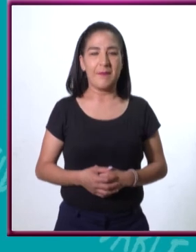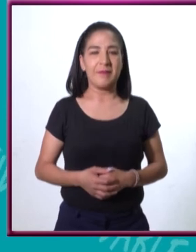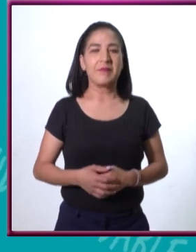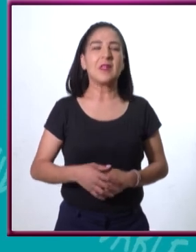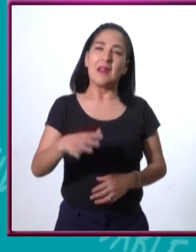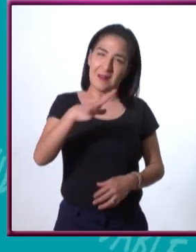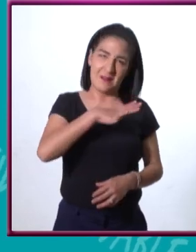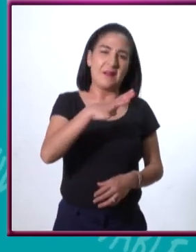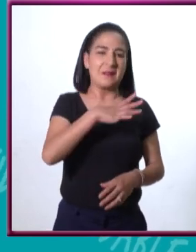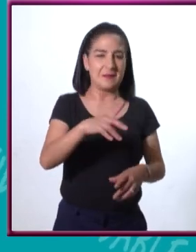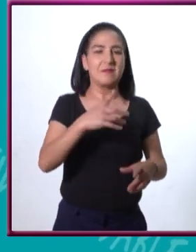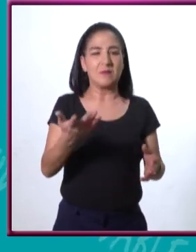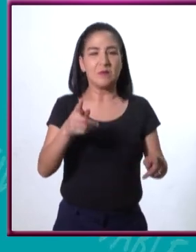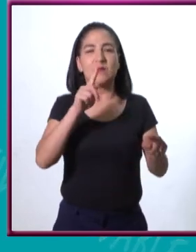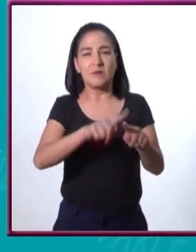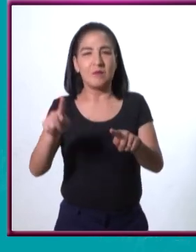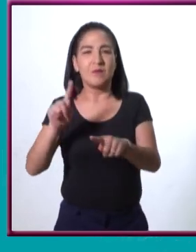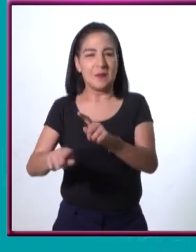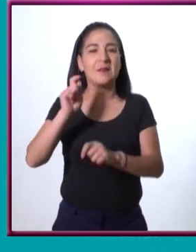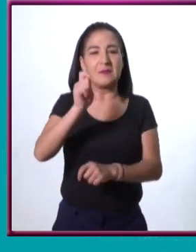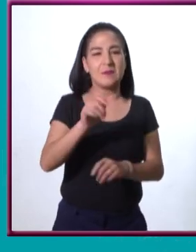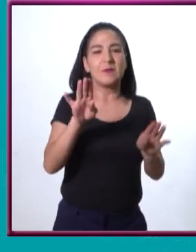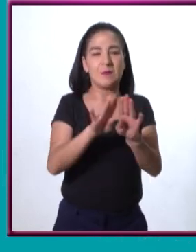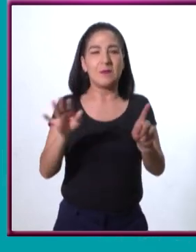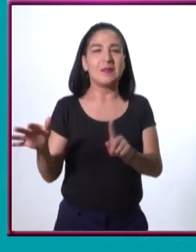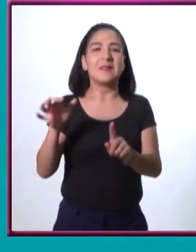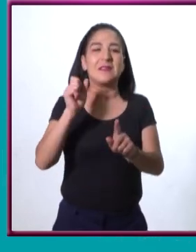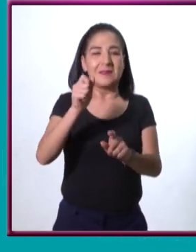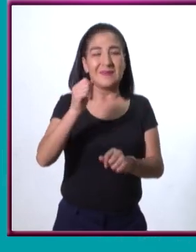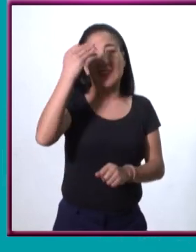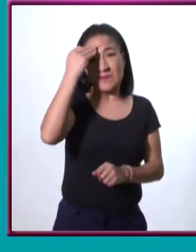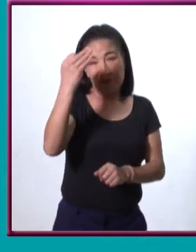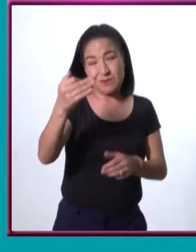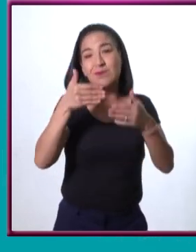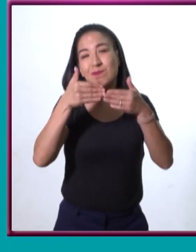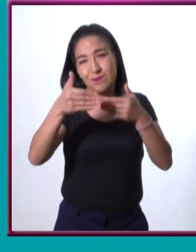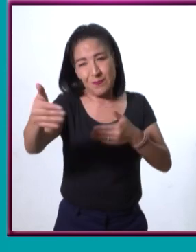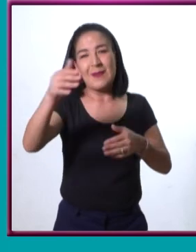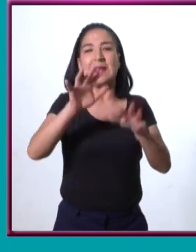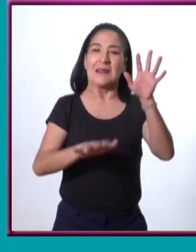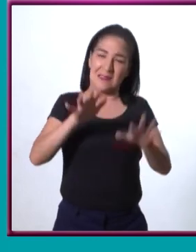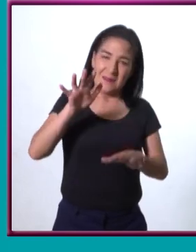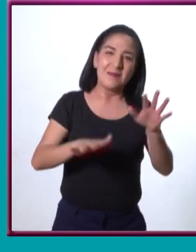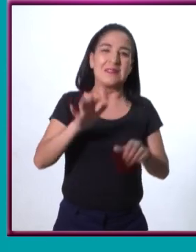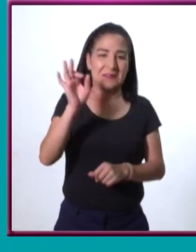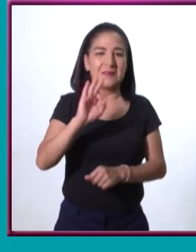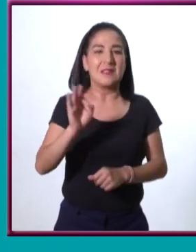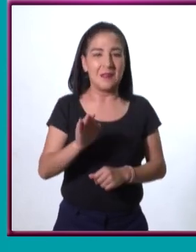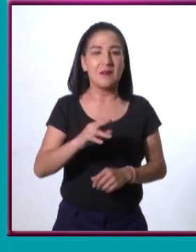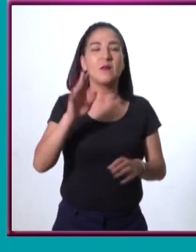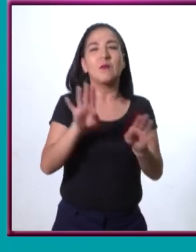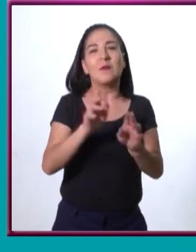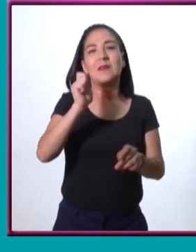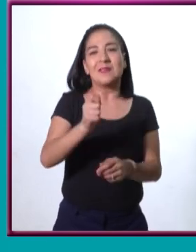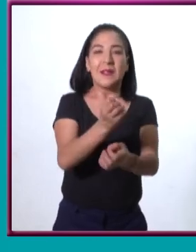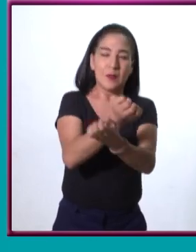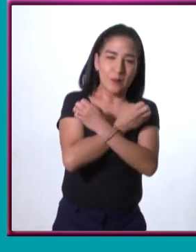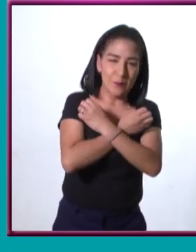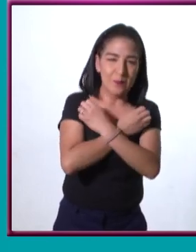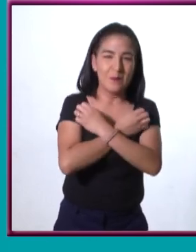Hay una manera que puede tomar mucho tiempo tal vez y que es desde la